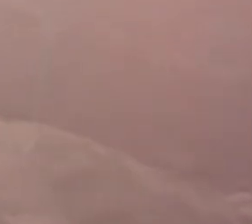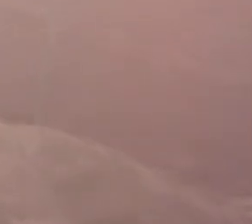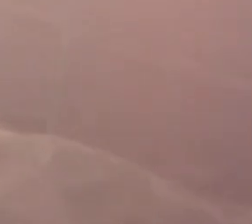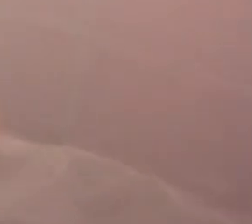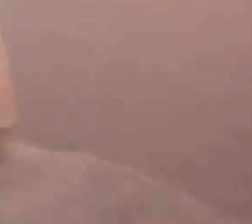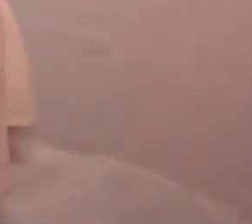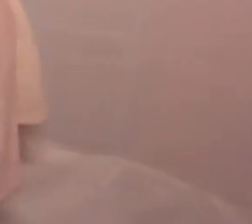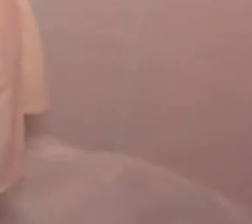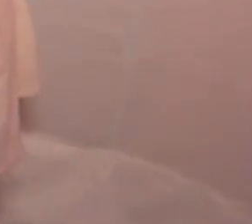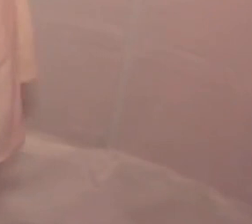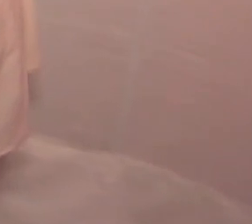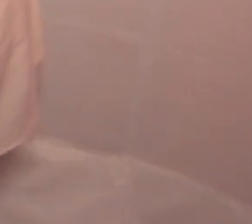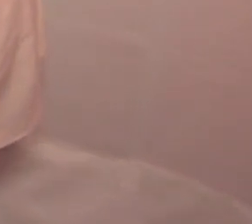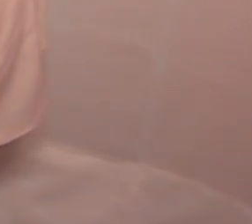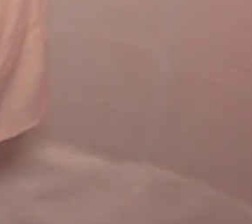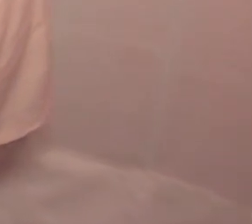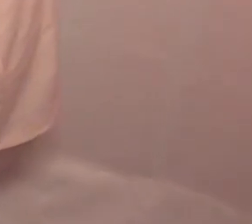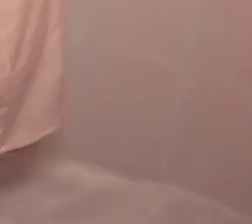chalaposi.